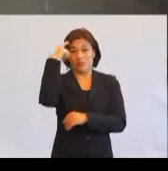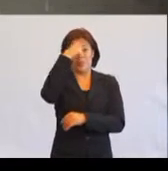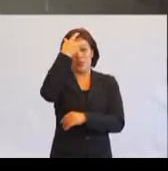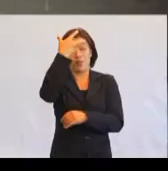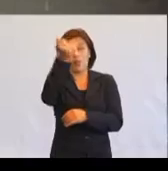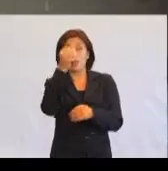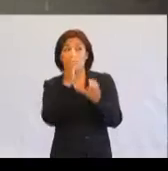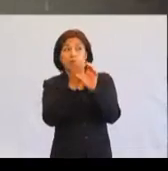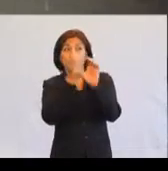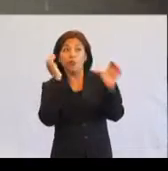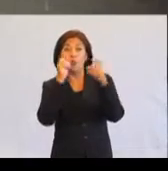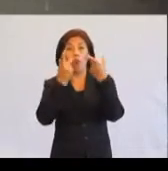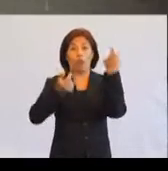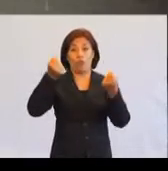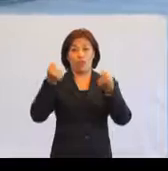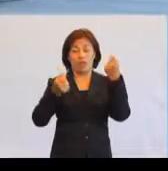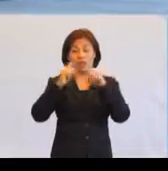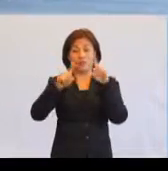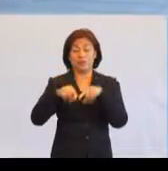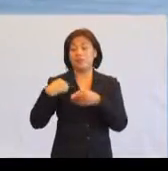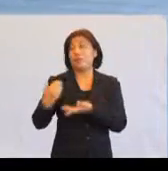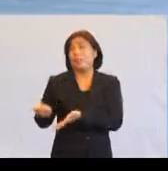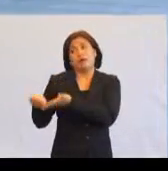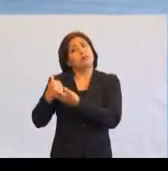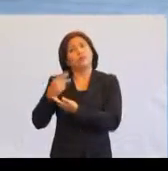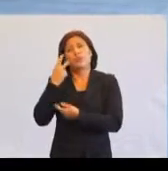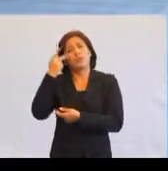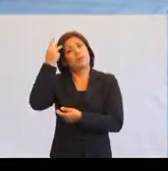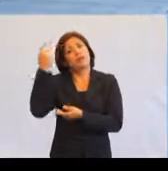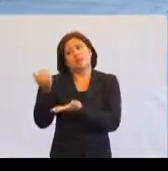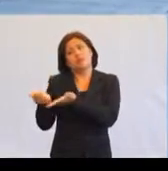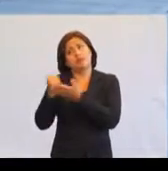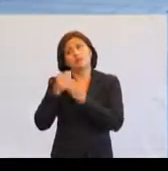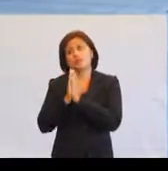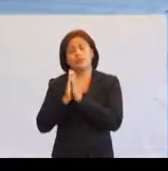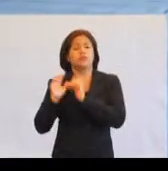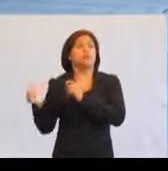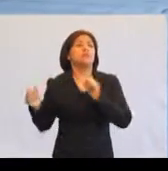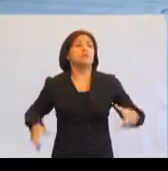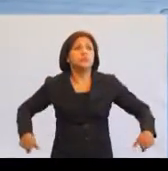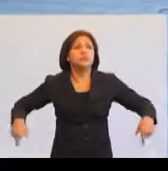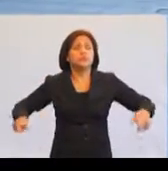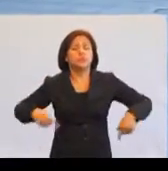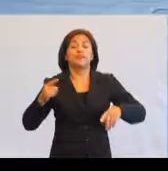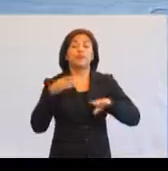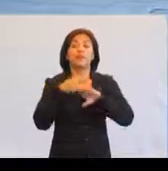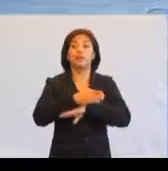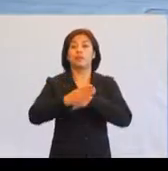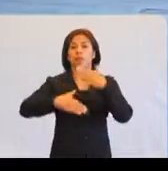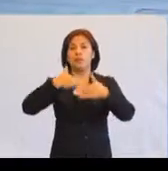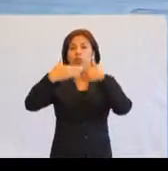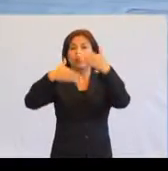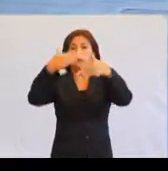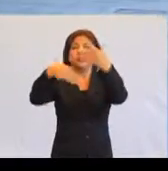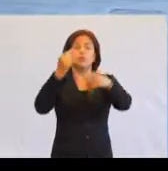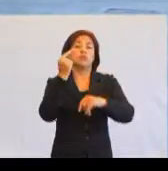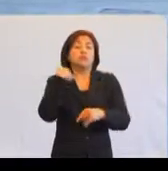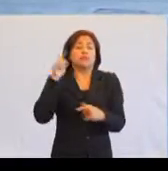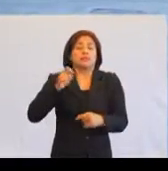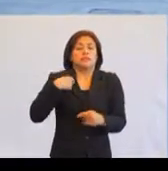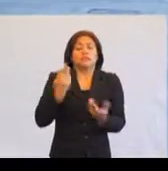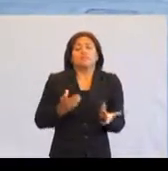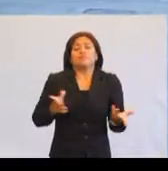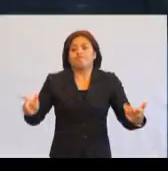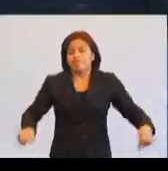porque me daba miedo los carros y yo dependía mucho de mis padres. Pero poco a poco, debido a la necesidad que se me